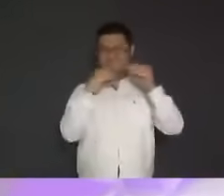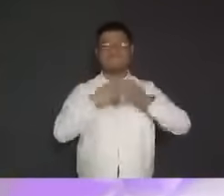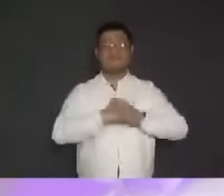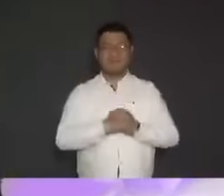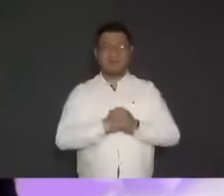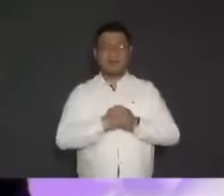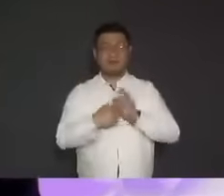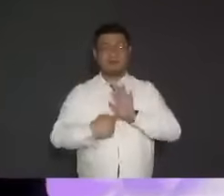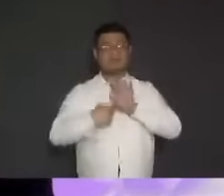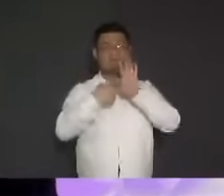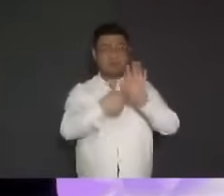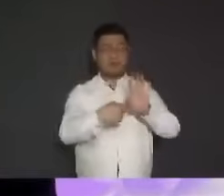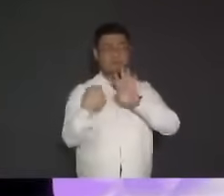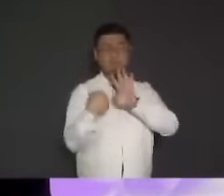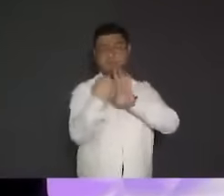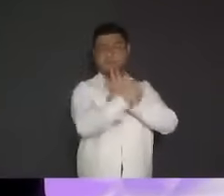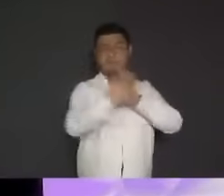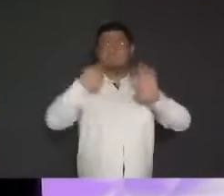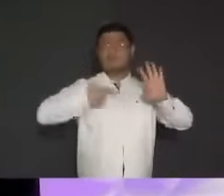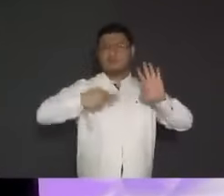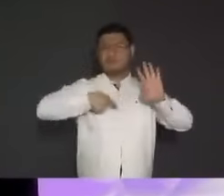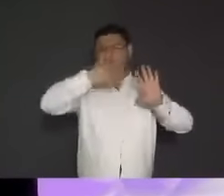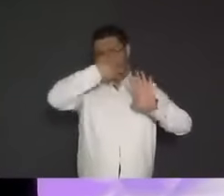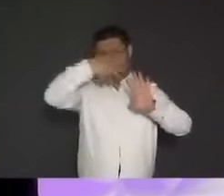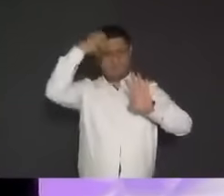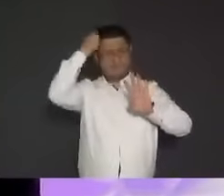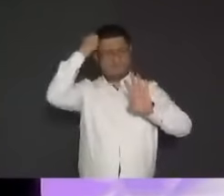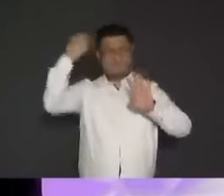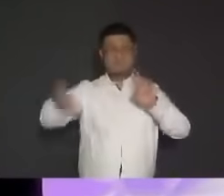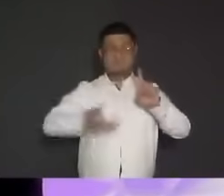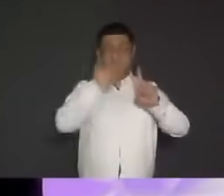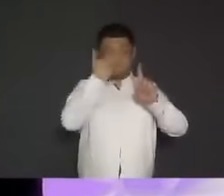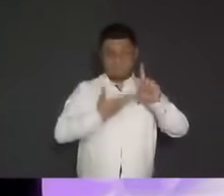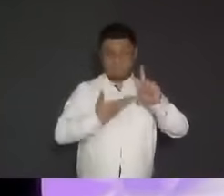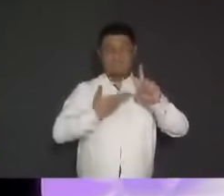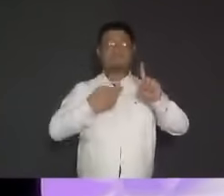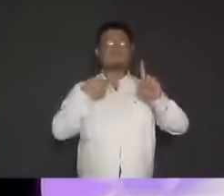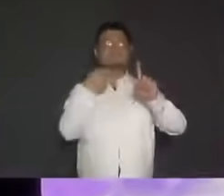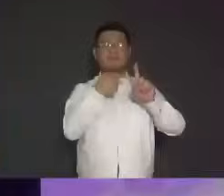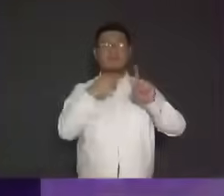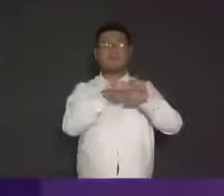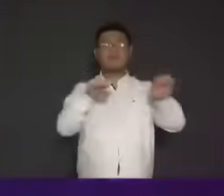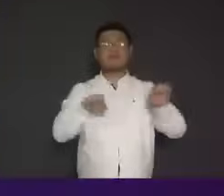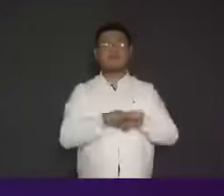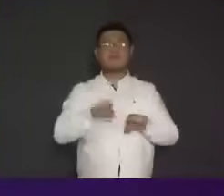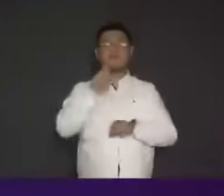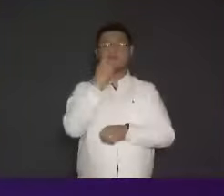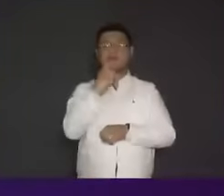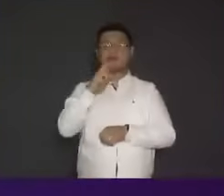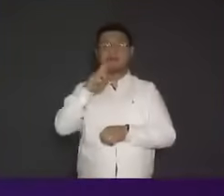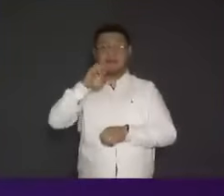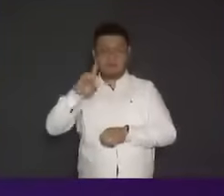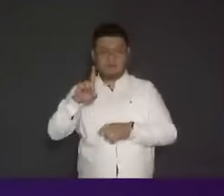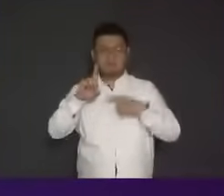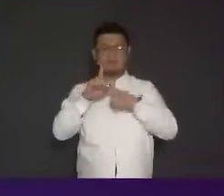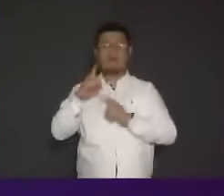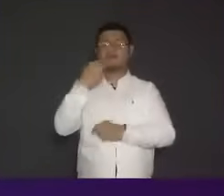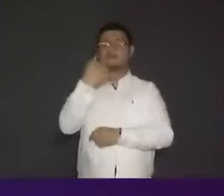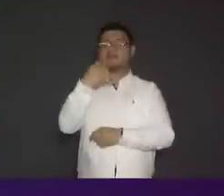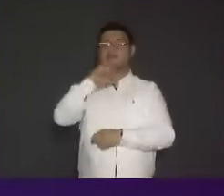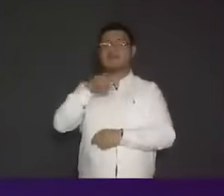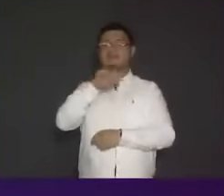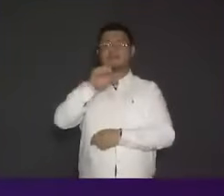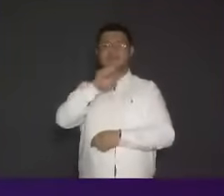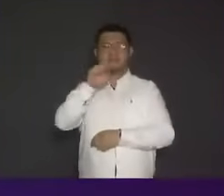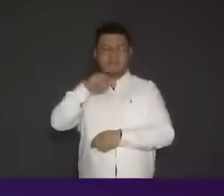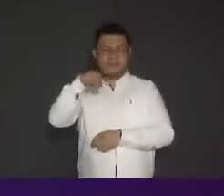a la presentación de las candidatas y los candidatos. Inicio con la candidata del Partido de la Revolución Democrática, Yasmín López Manrique.